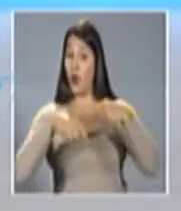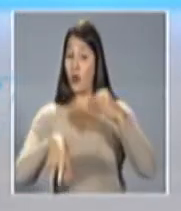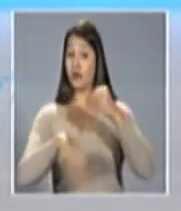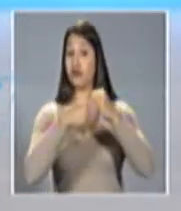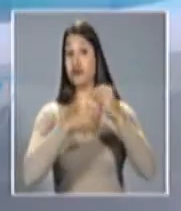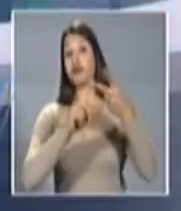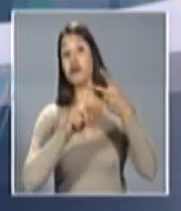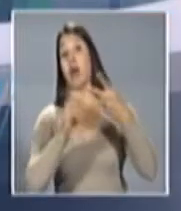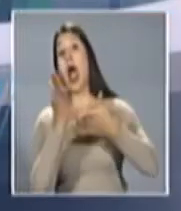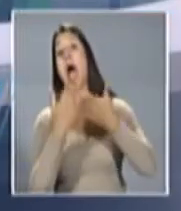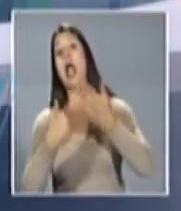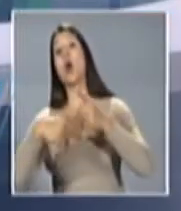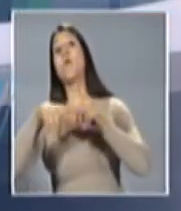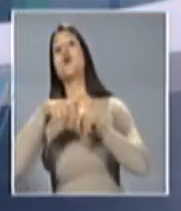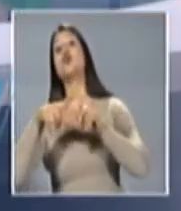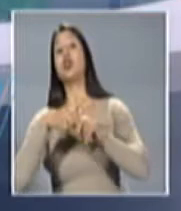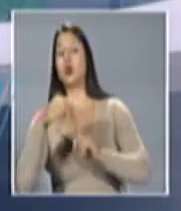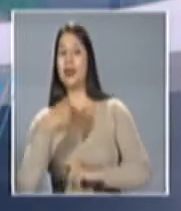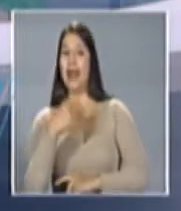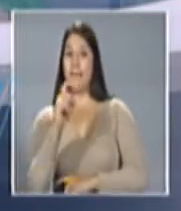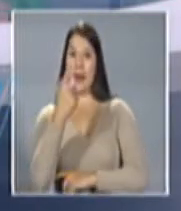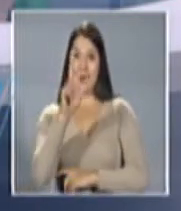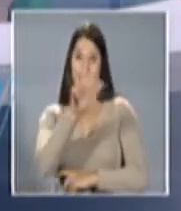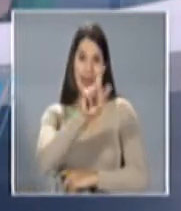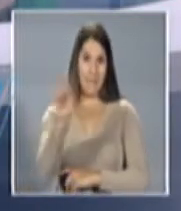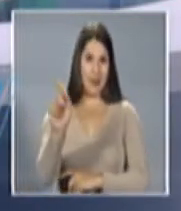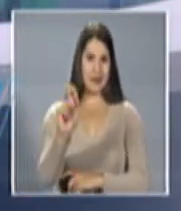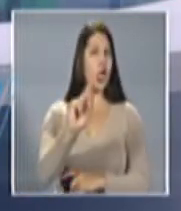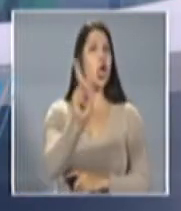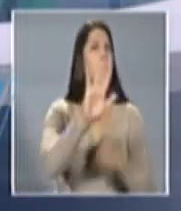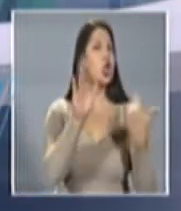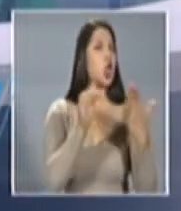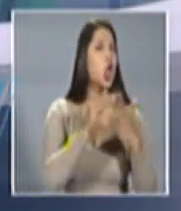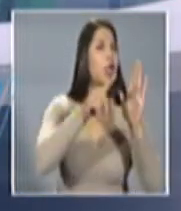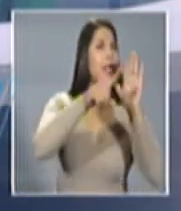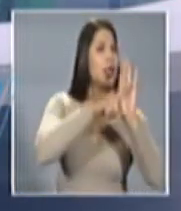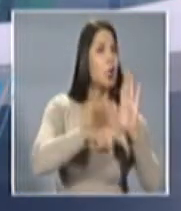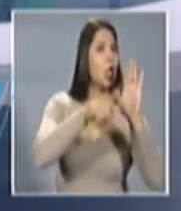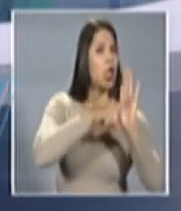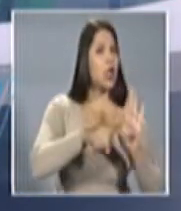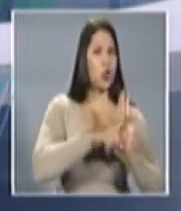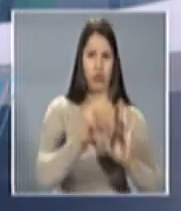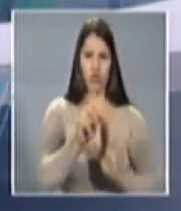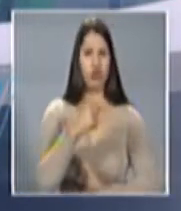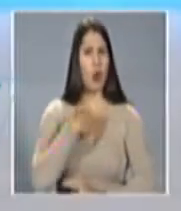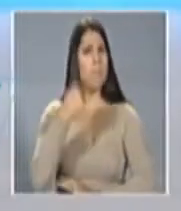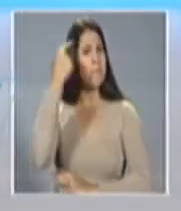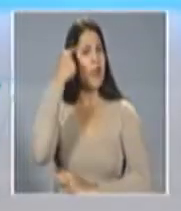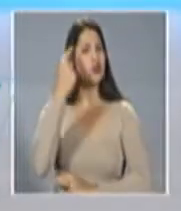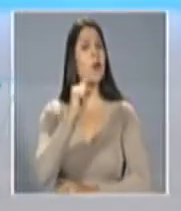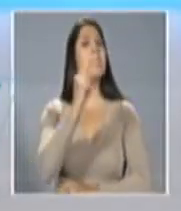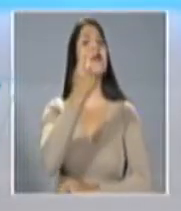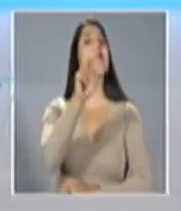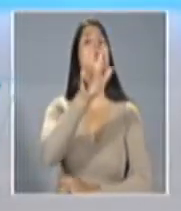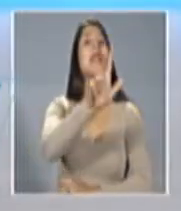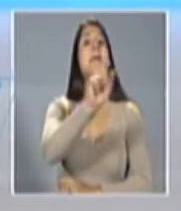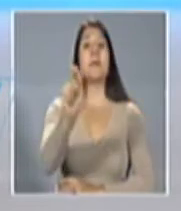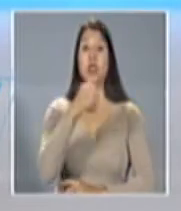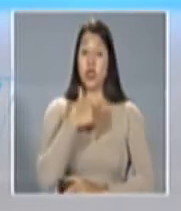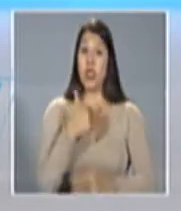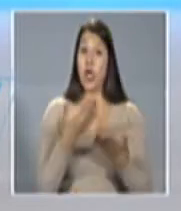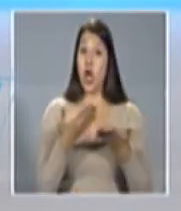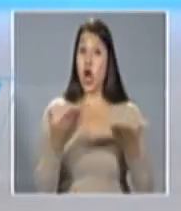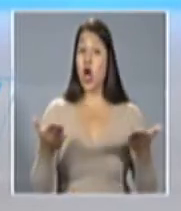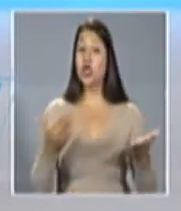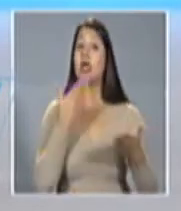elementos positivos que nos ha dejado este primer trimestre del año, porque no todo ha sido negativo, ¿verdad? Yo creo que hay cosas buenas que le puedan al próximo gobierno aprovechar. Hace como un